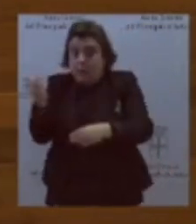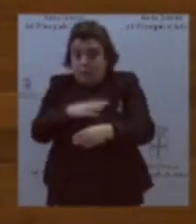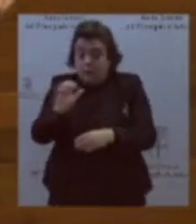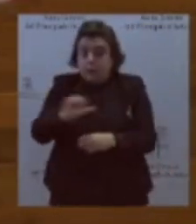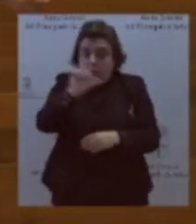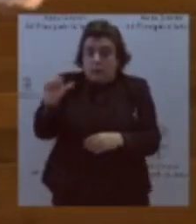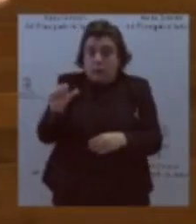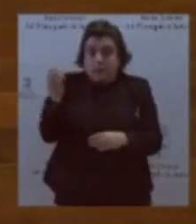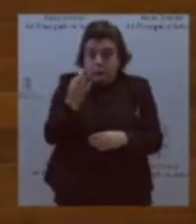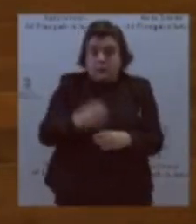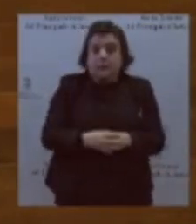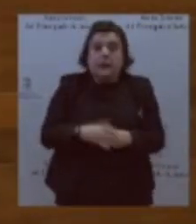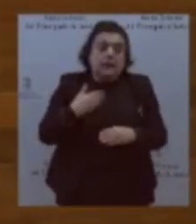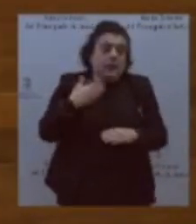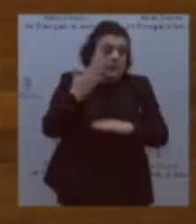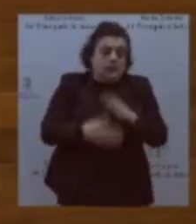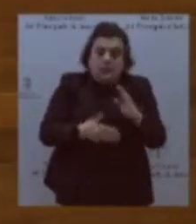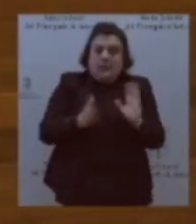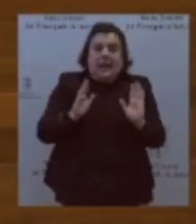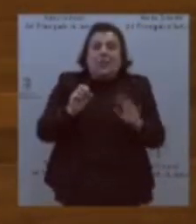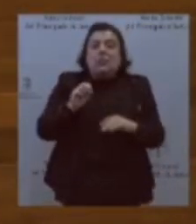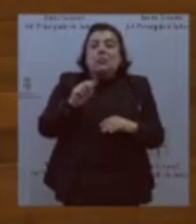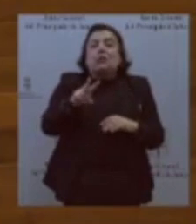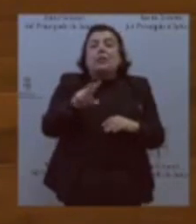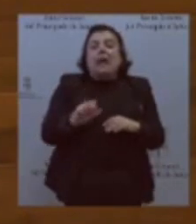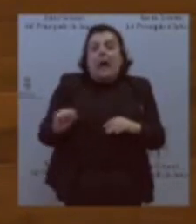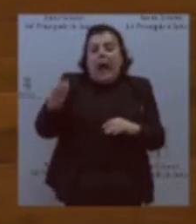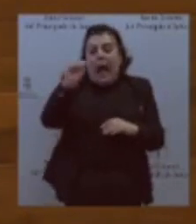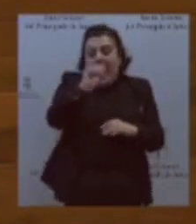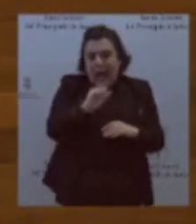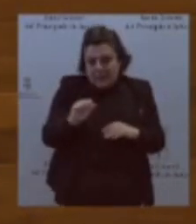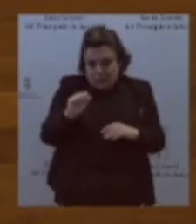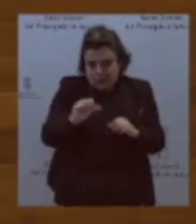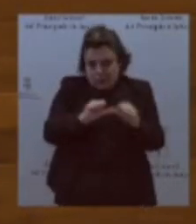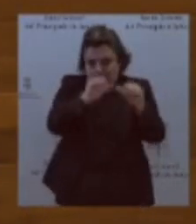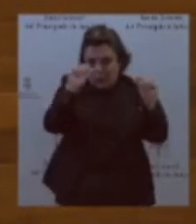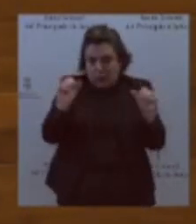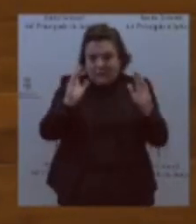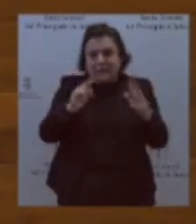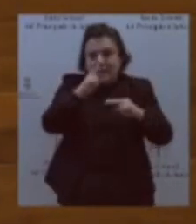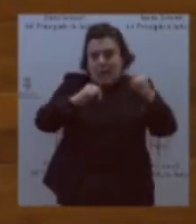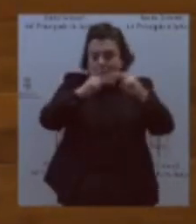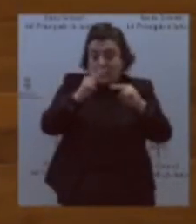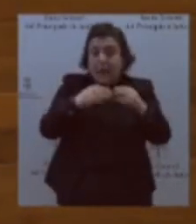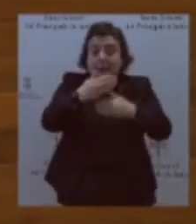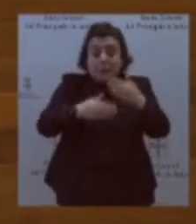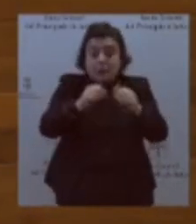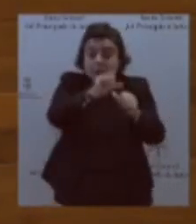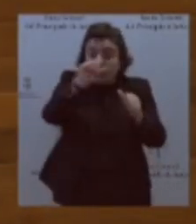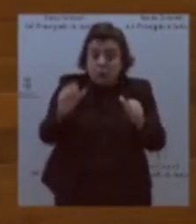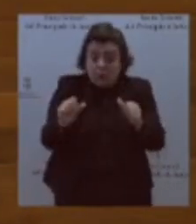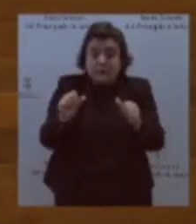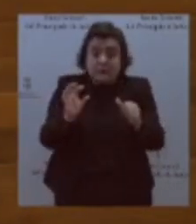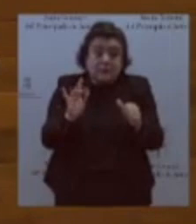Suez, ya estamos en 12 años de obra, ¿no? Y durante este proceso sí que ha habido como un hilo de dignidad, donde ha habido